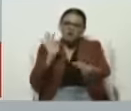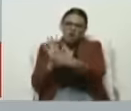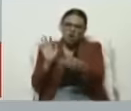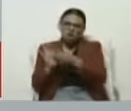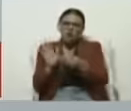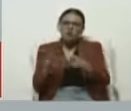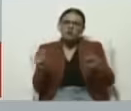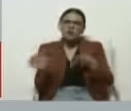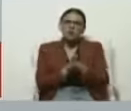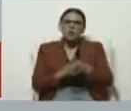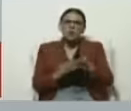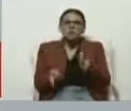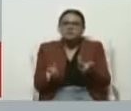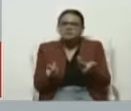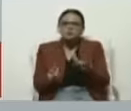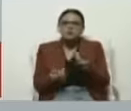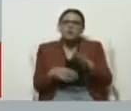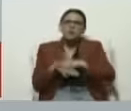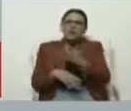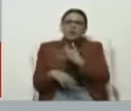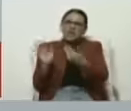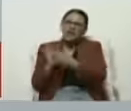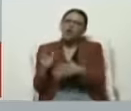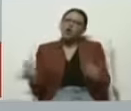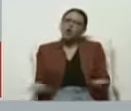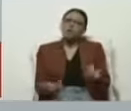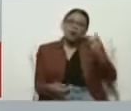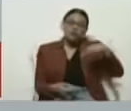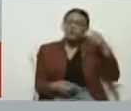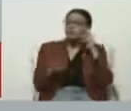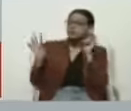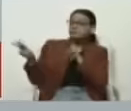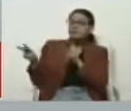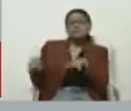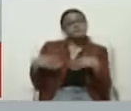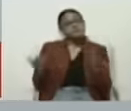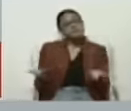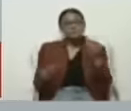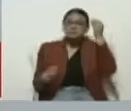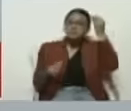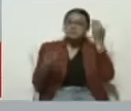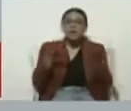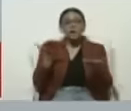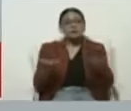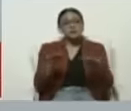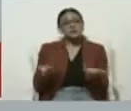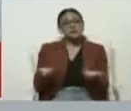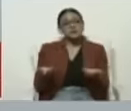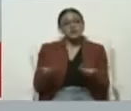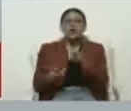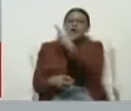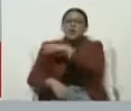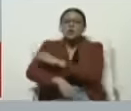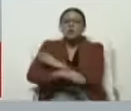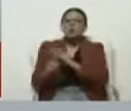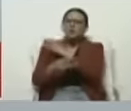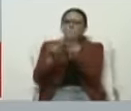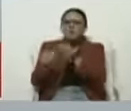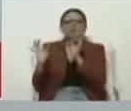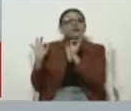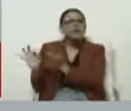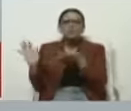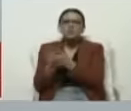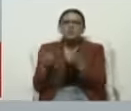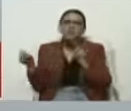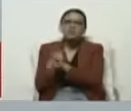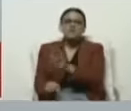saque sus propias conclusiones. Estos sectores siempre apelan a la violencia. Como no